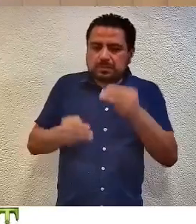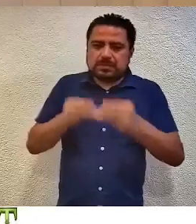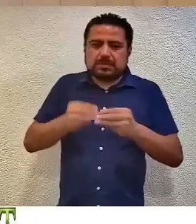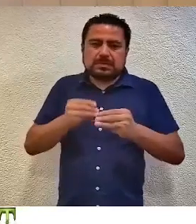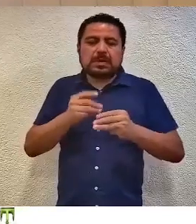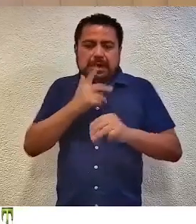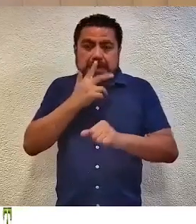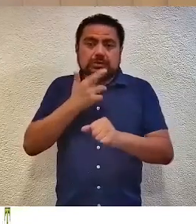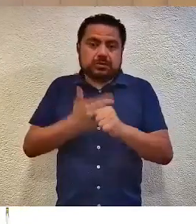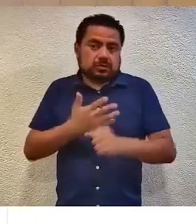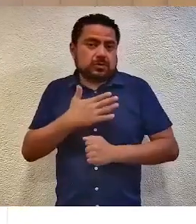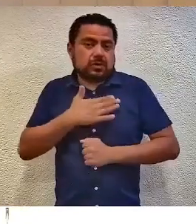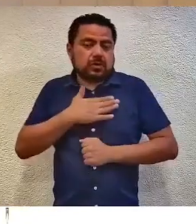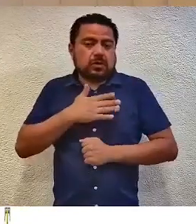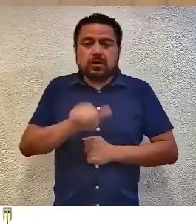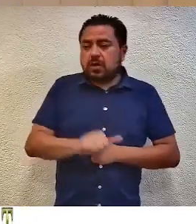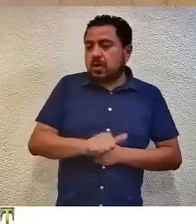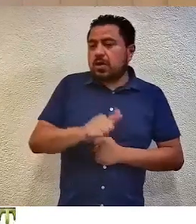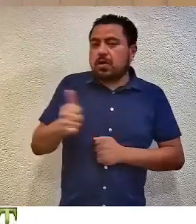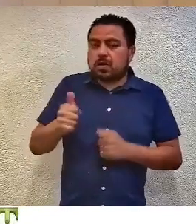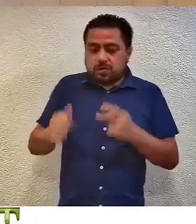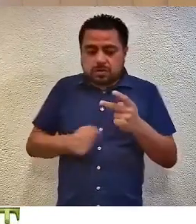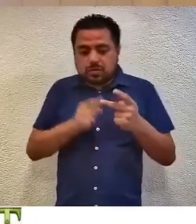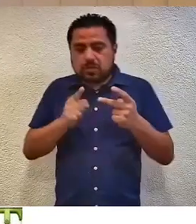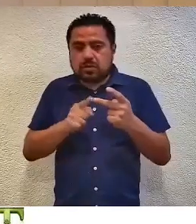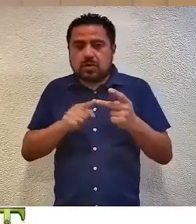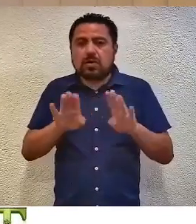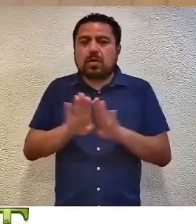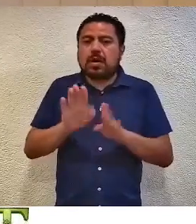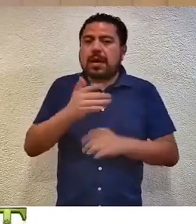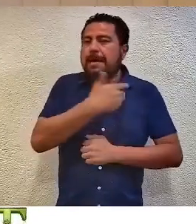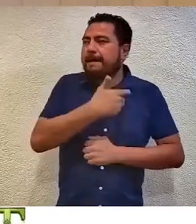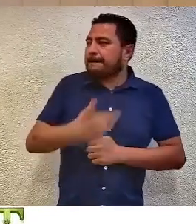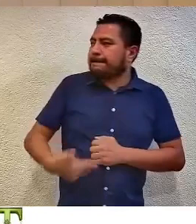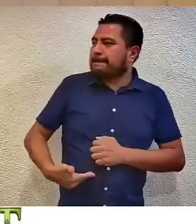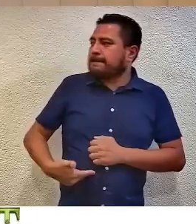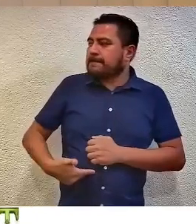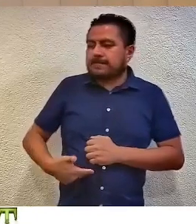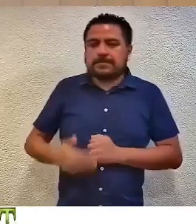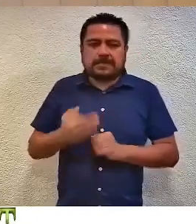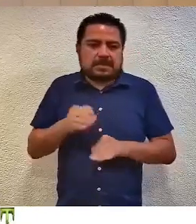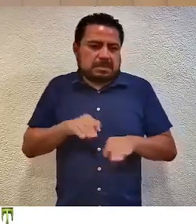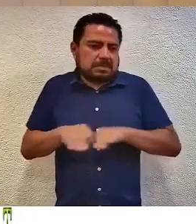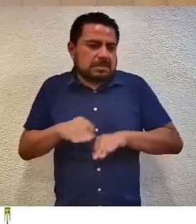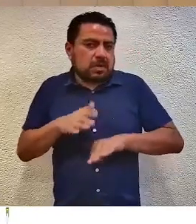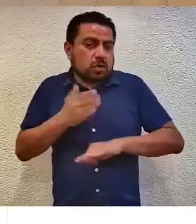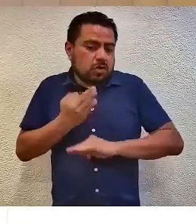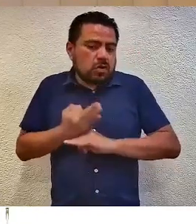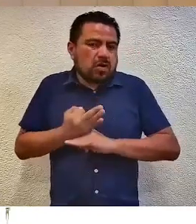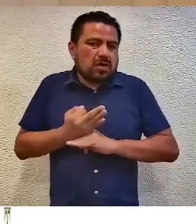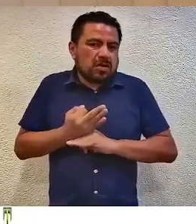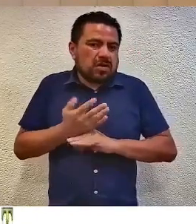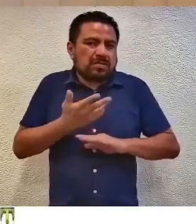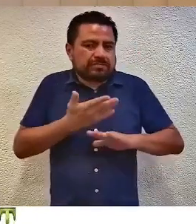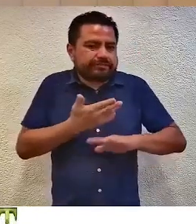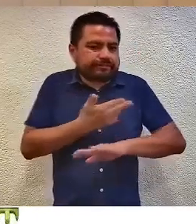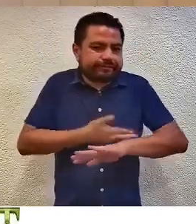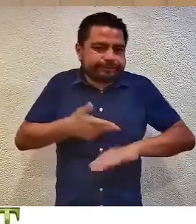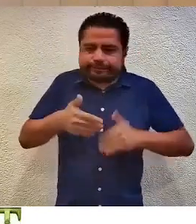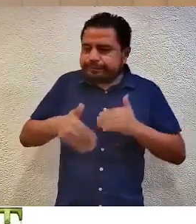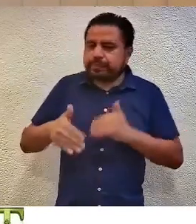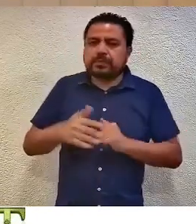ponente, y otro como presidenta en funciones en este momento.